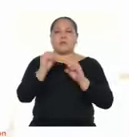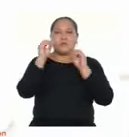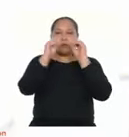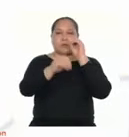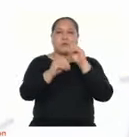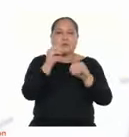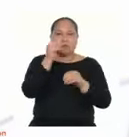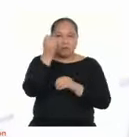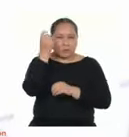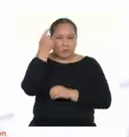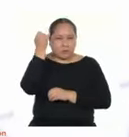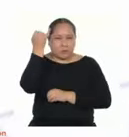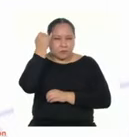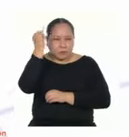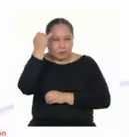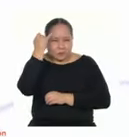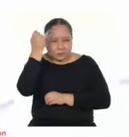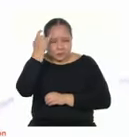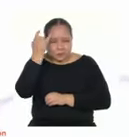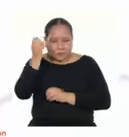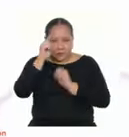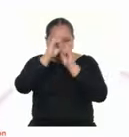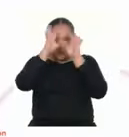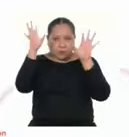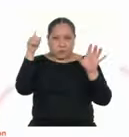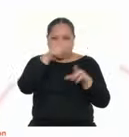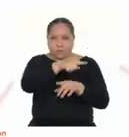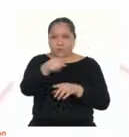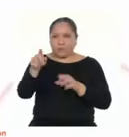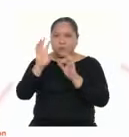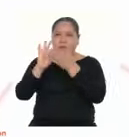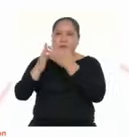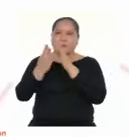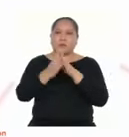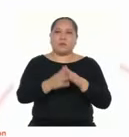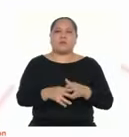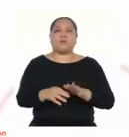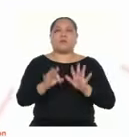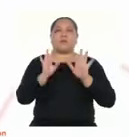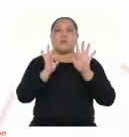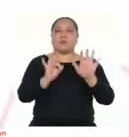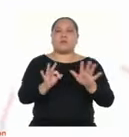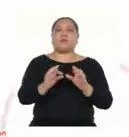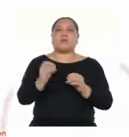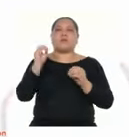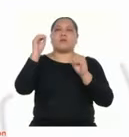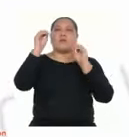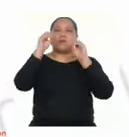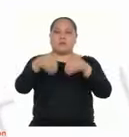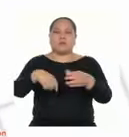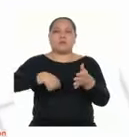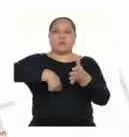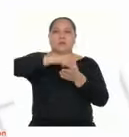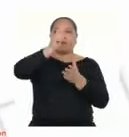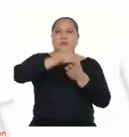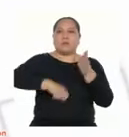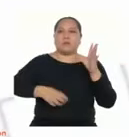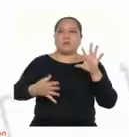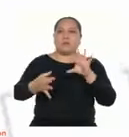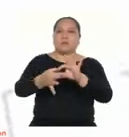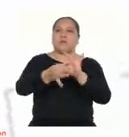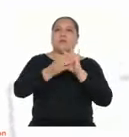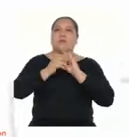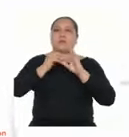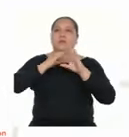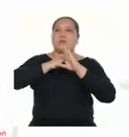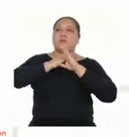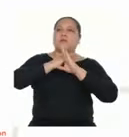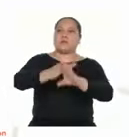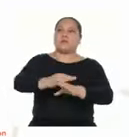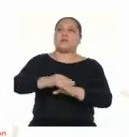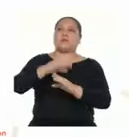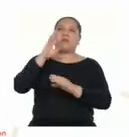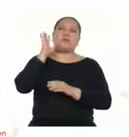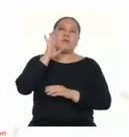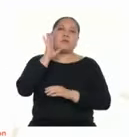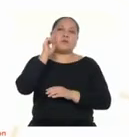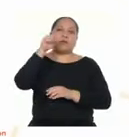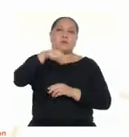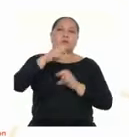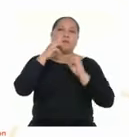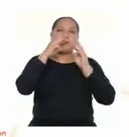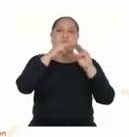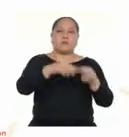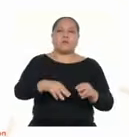conciencia entre el público. 8. Establecer alianzas para enfrentar la contaminación marina. Y